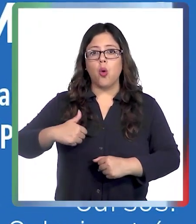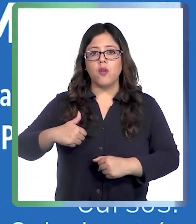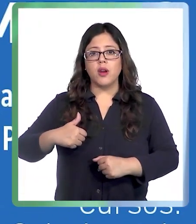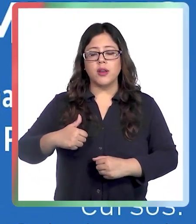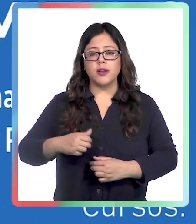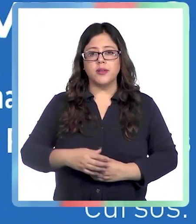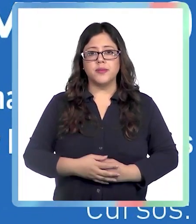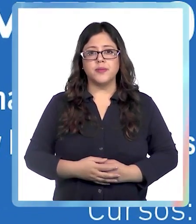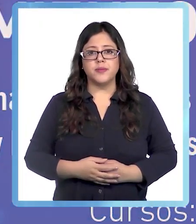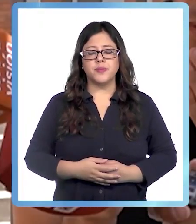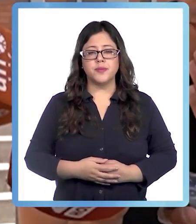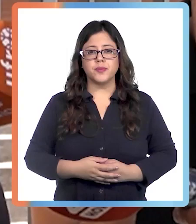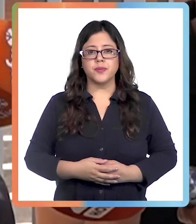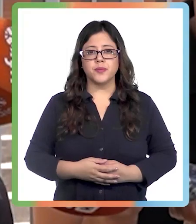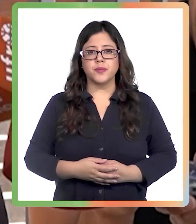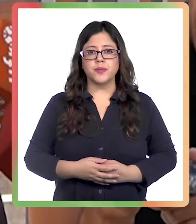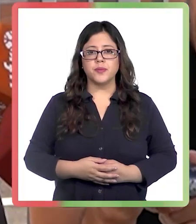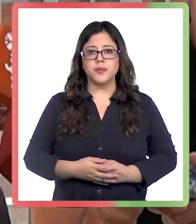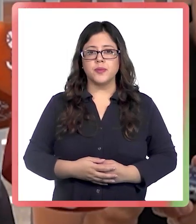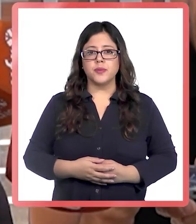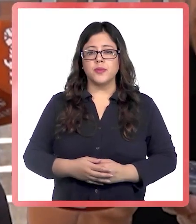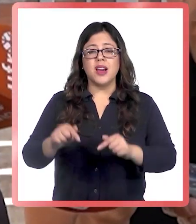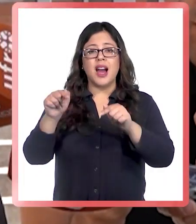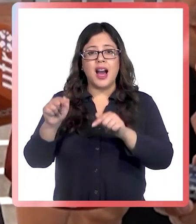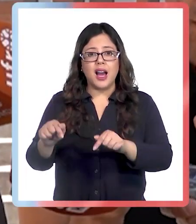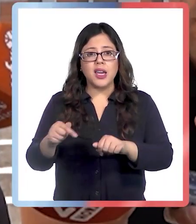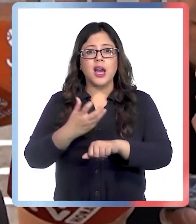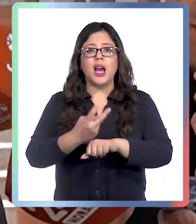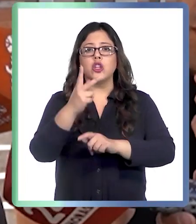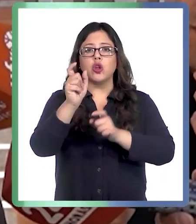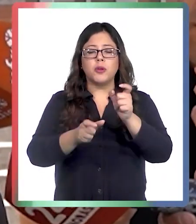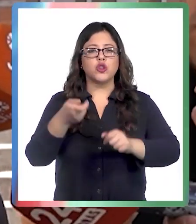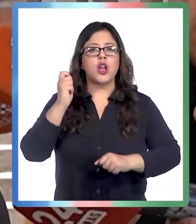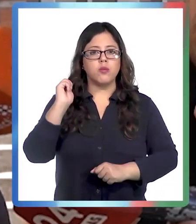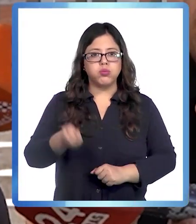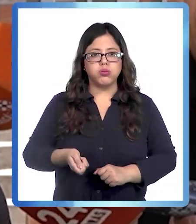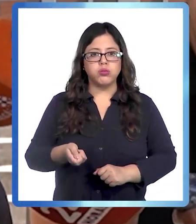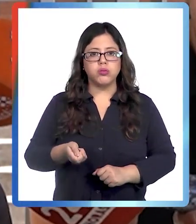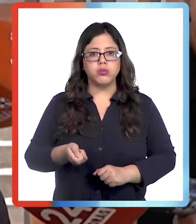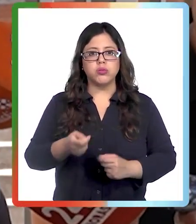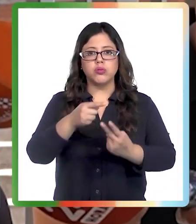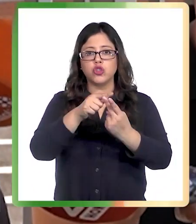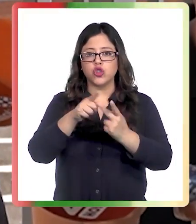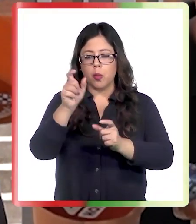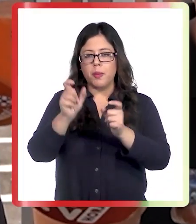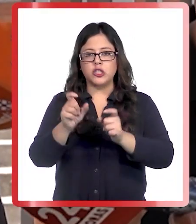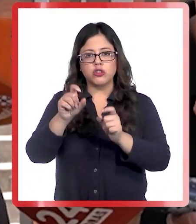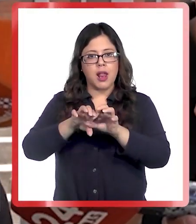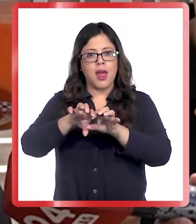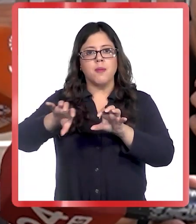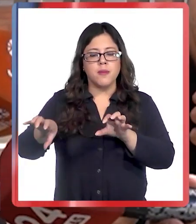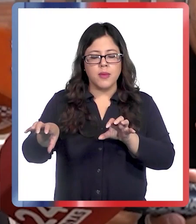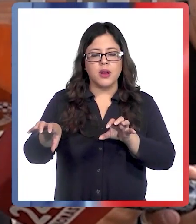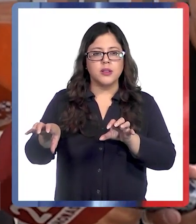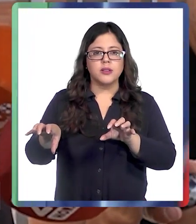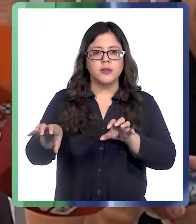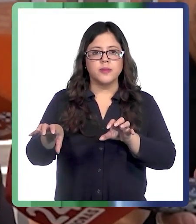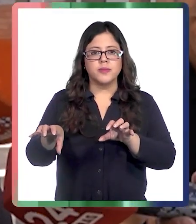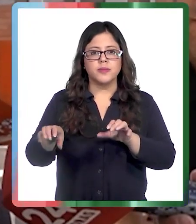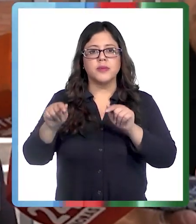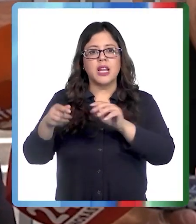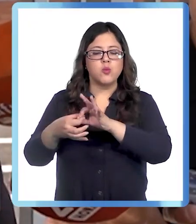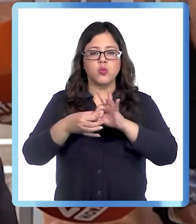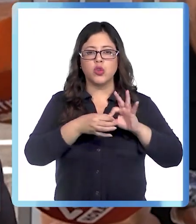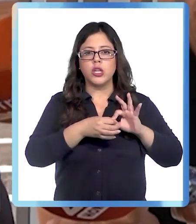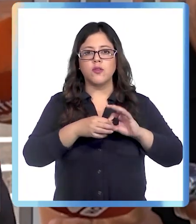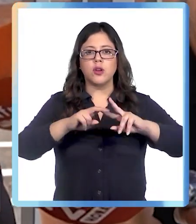este caso, FOLAB y EDUC, ya tenemos dos personas formalizadas, se trata de dos particulares, que en base a diligencias realizadas en